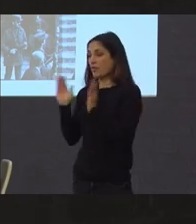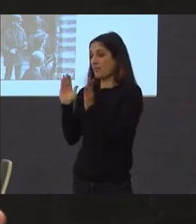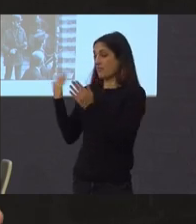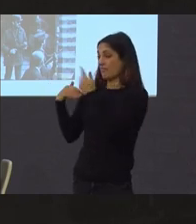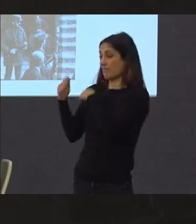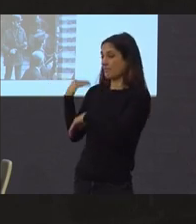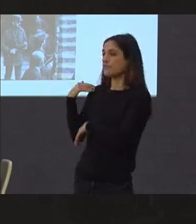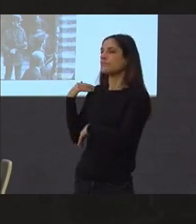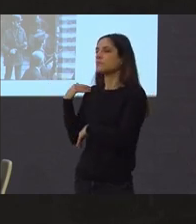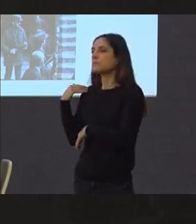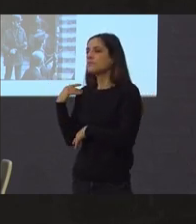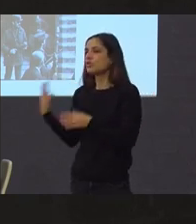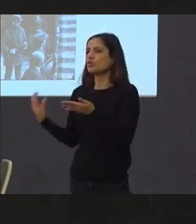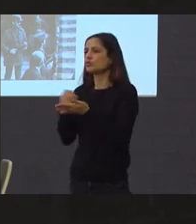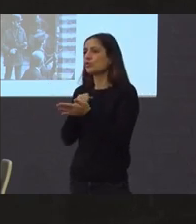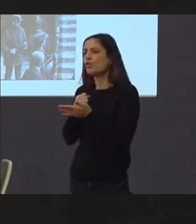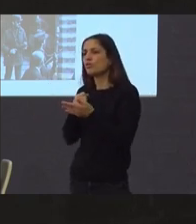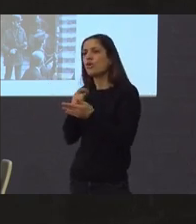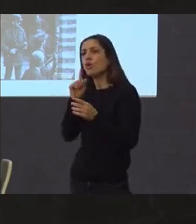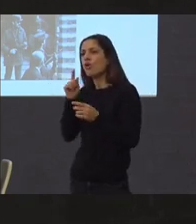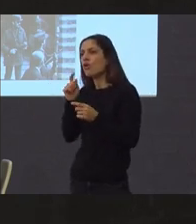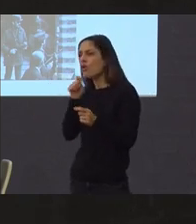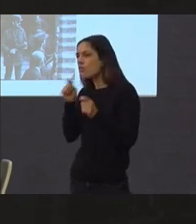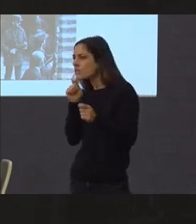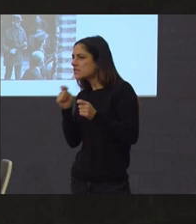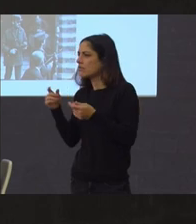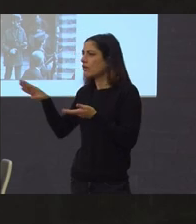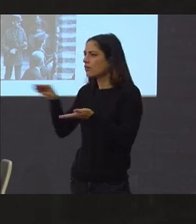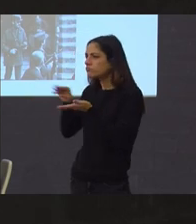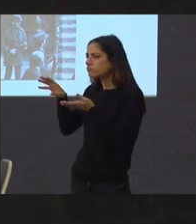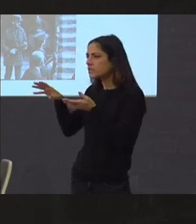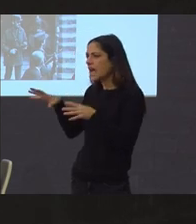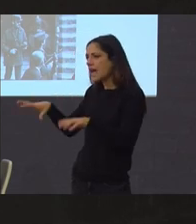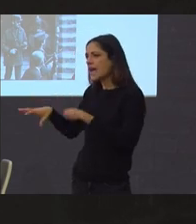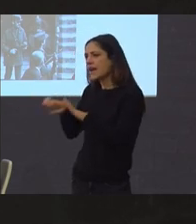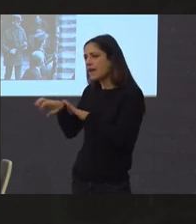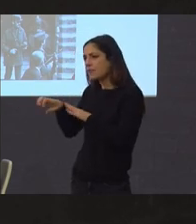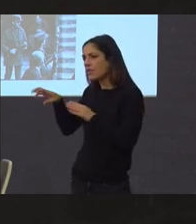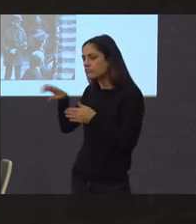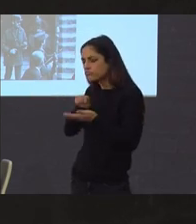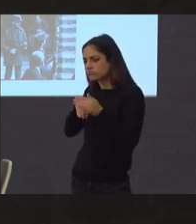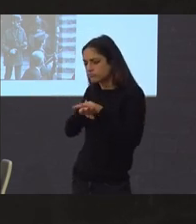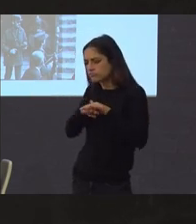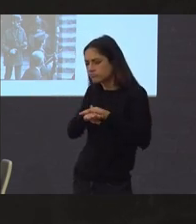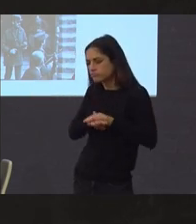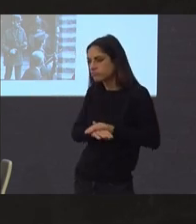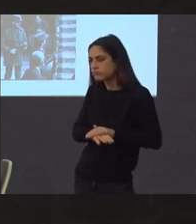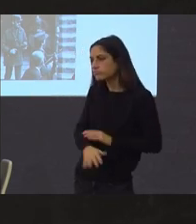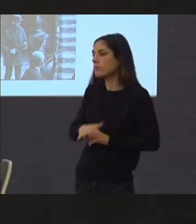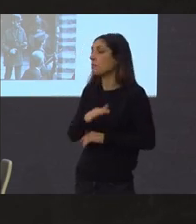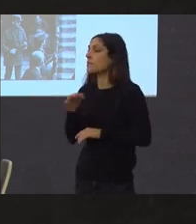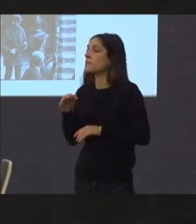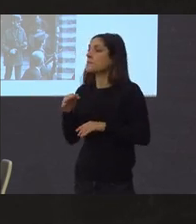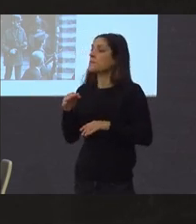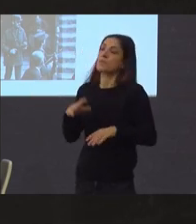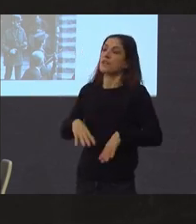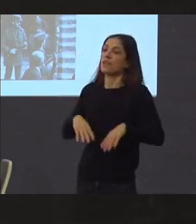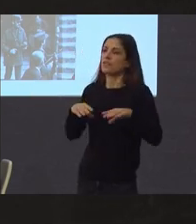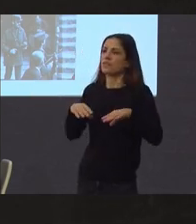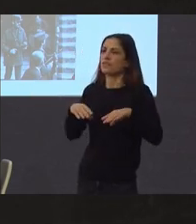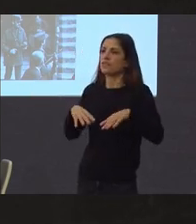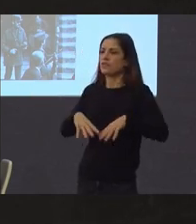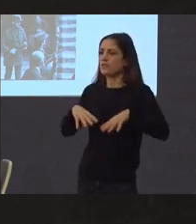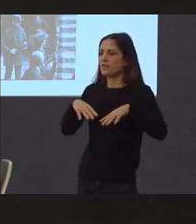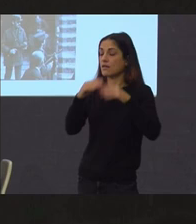fai de oficio o CSI, todas as conversacións entre Zarzuela e as Capitanías Xerales,